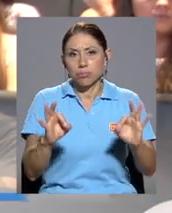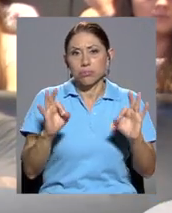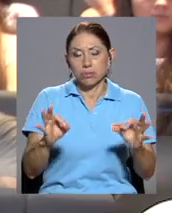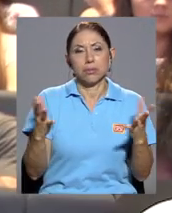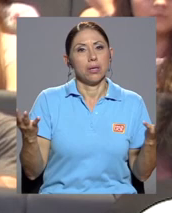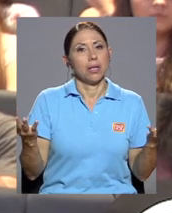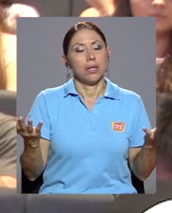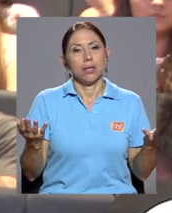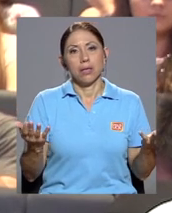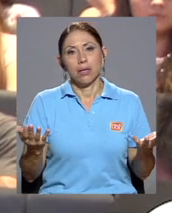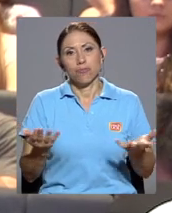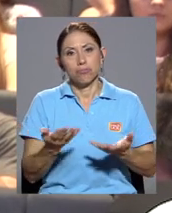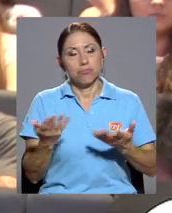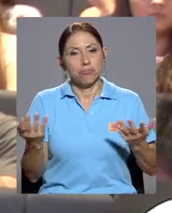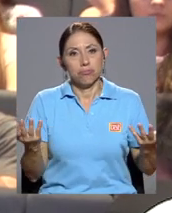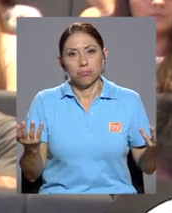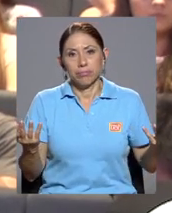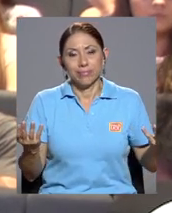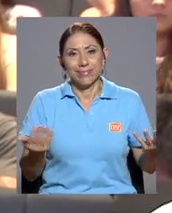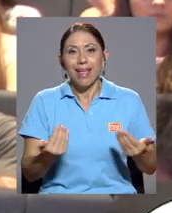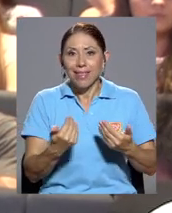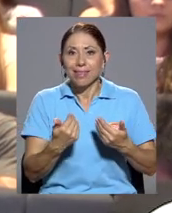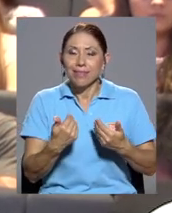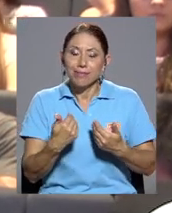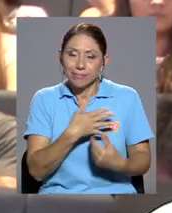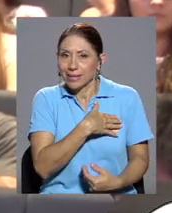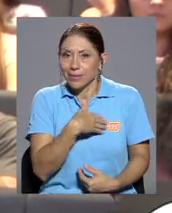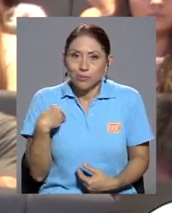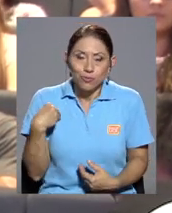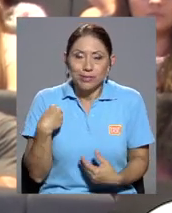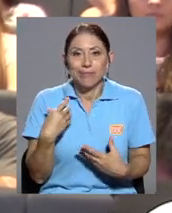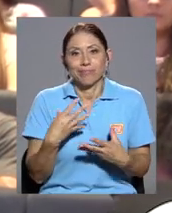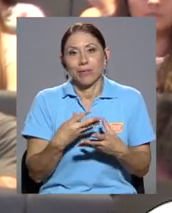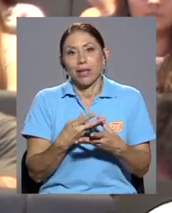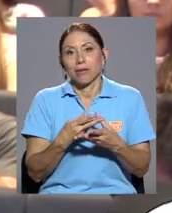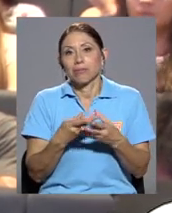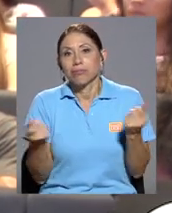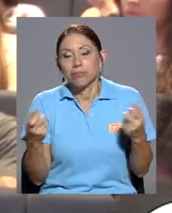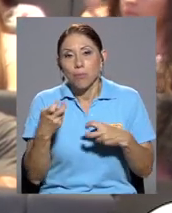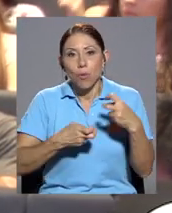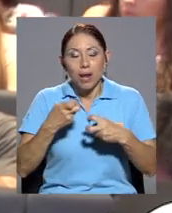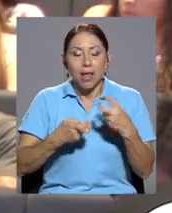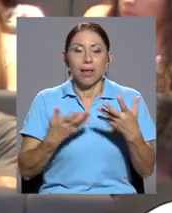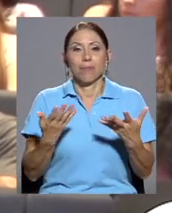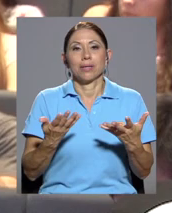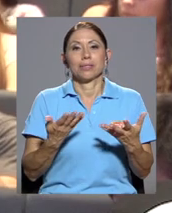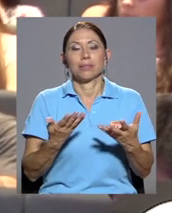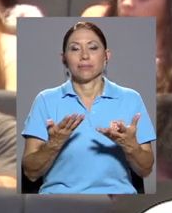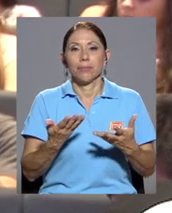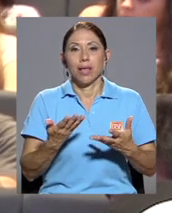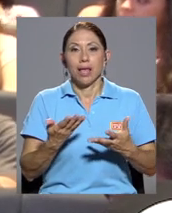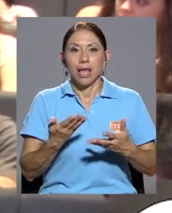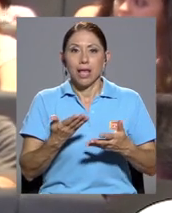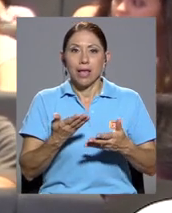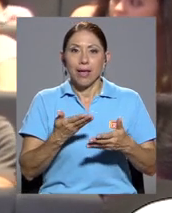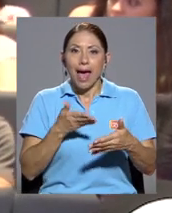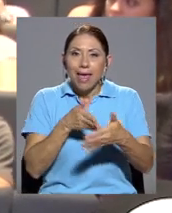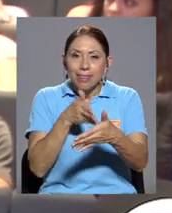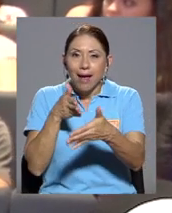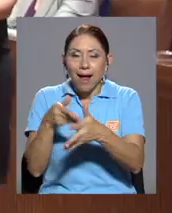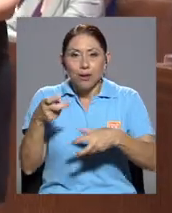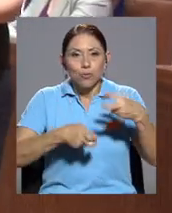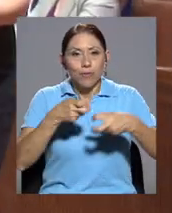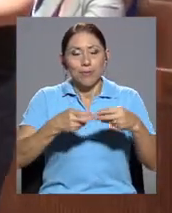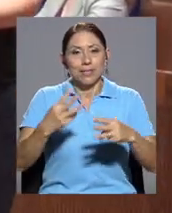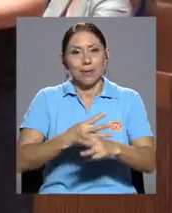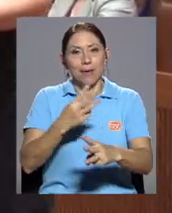básicamente tener gusto por resolver problemas por atacar los problemas de la